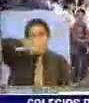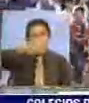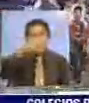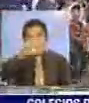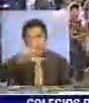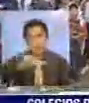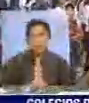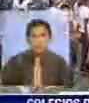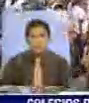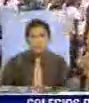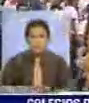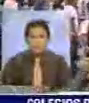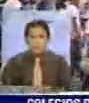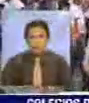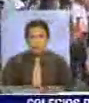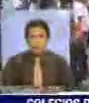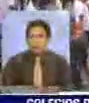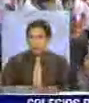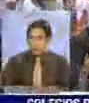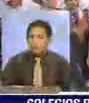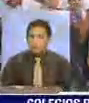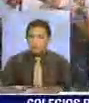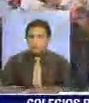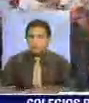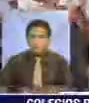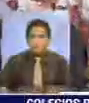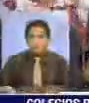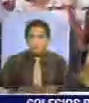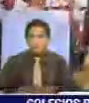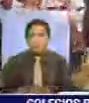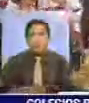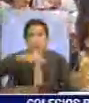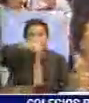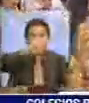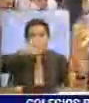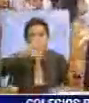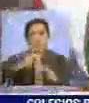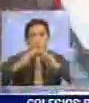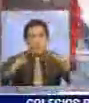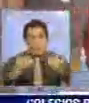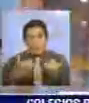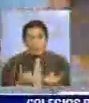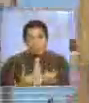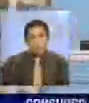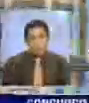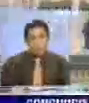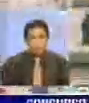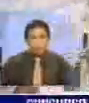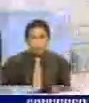Galindo? ¿Miguel Galindo? ¿Miguel Galindo? Bueno, Miguel Galindo cumple años.